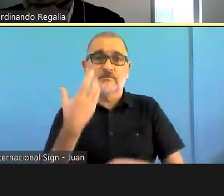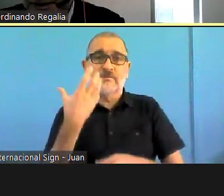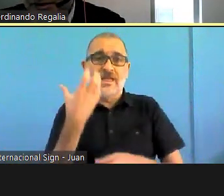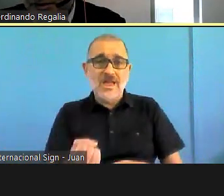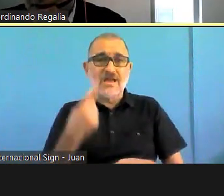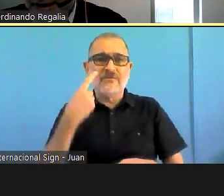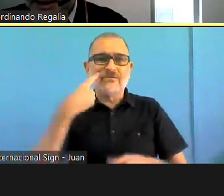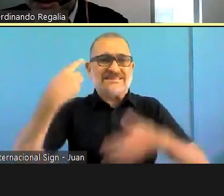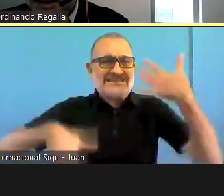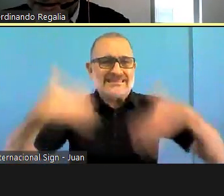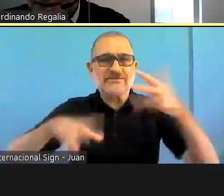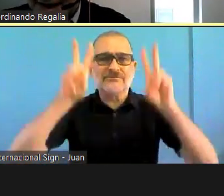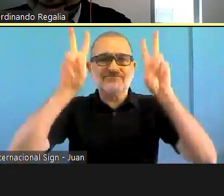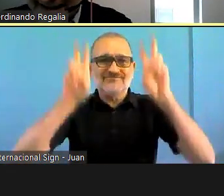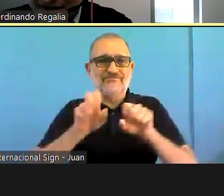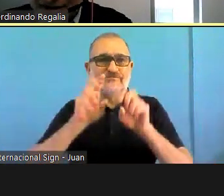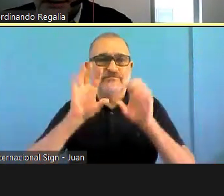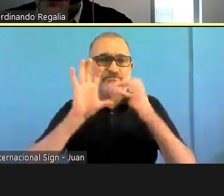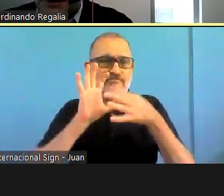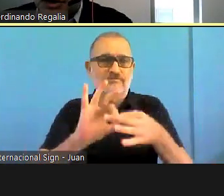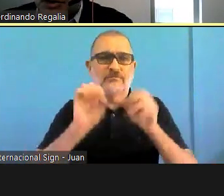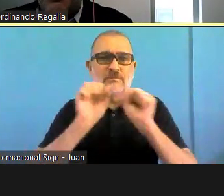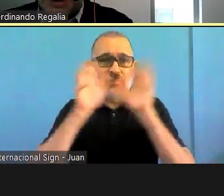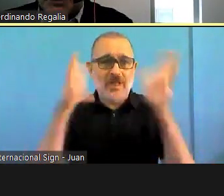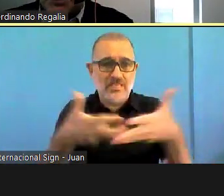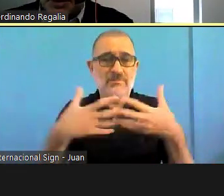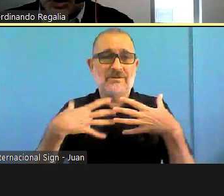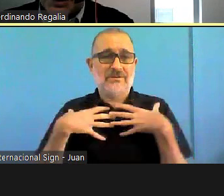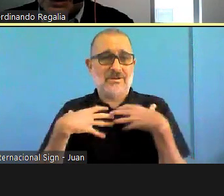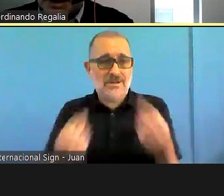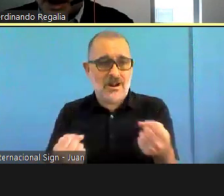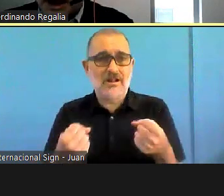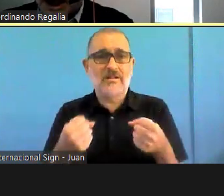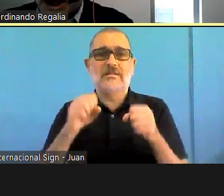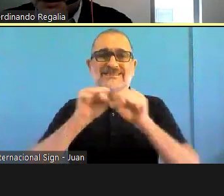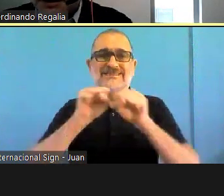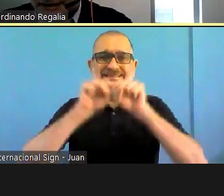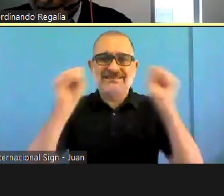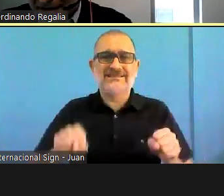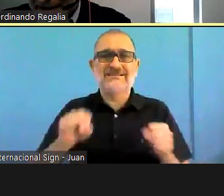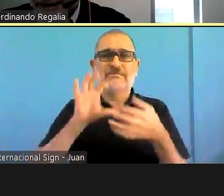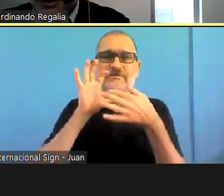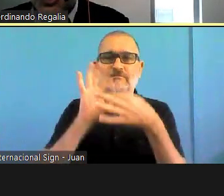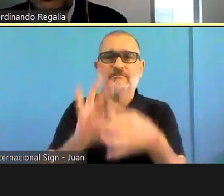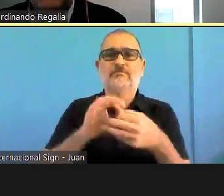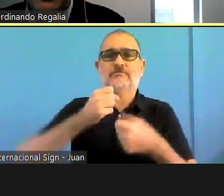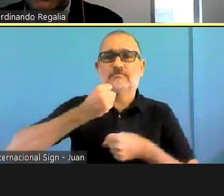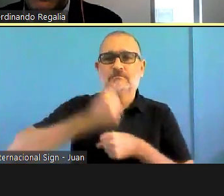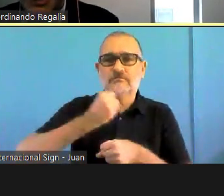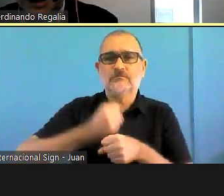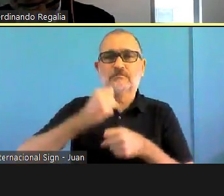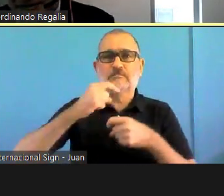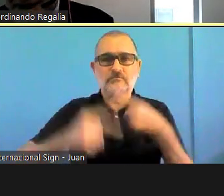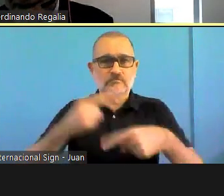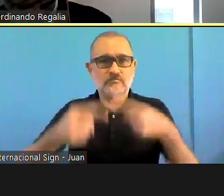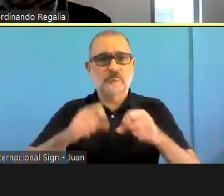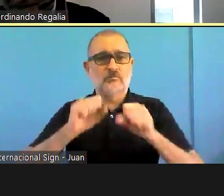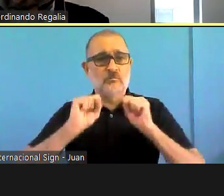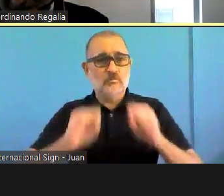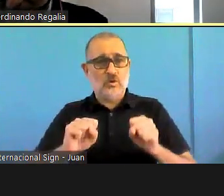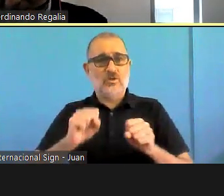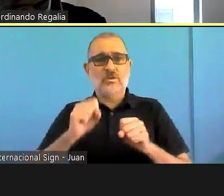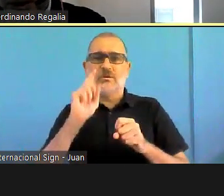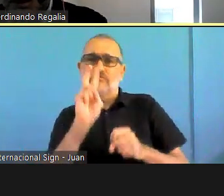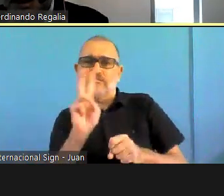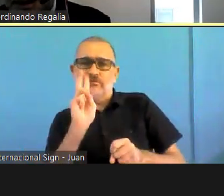sistémico, haciendo que la prevención primaria sea una característica esencial de las políticas públicas, como lo demostró